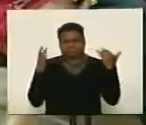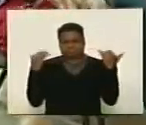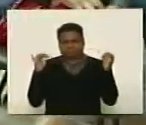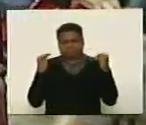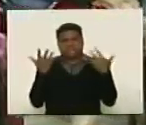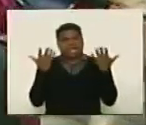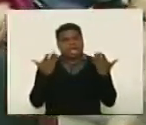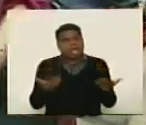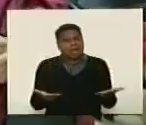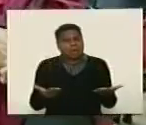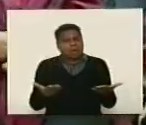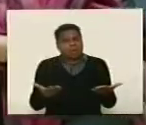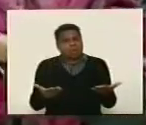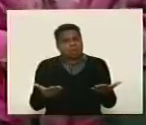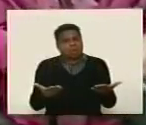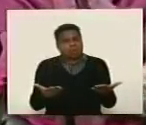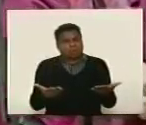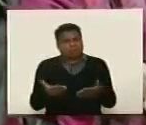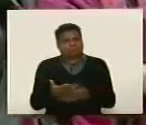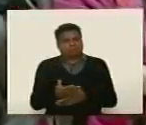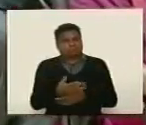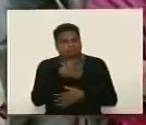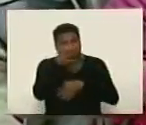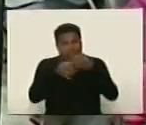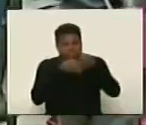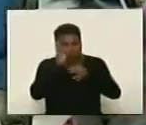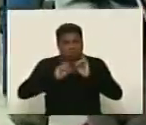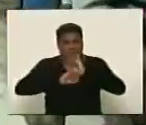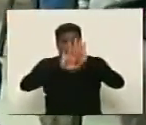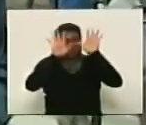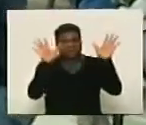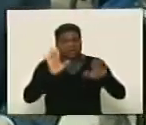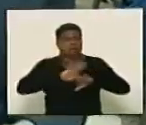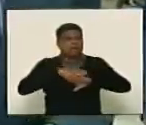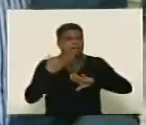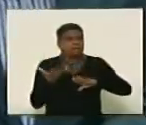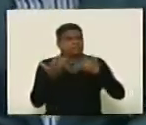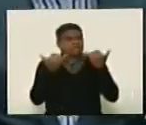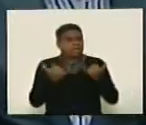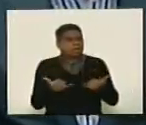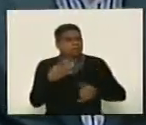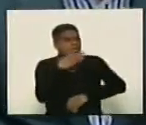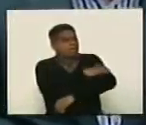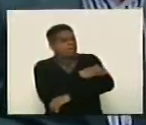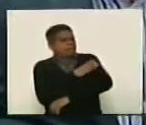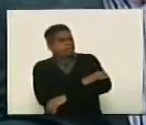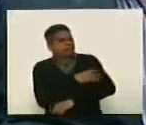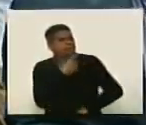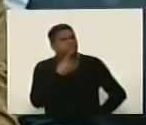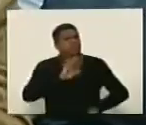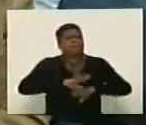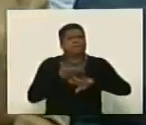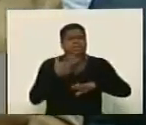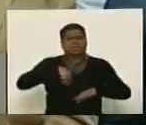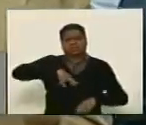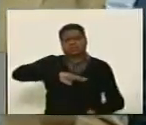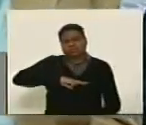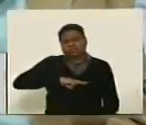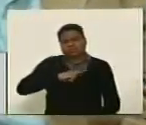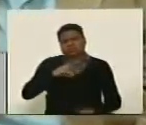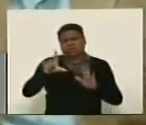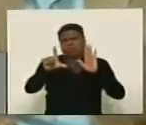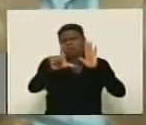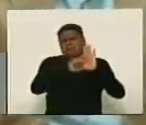Ahora llego a esto porque de aquí seguro van a surgir la oposición diciendo que por qué nosotros tenemos que hacer unas